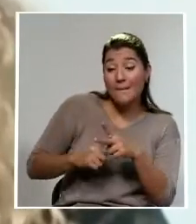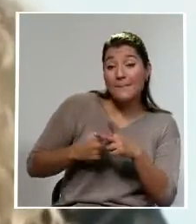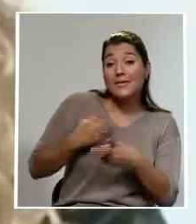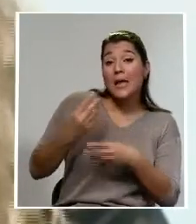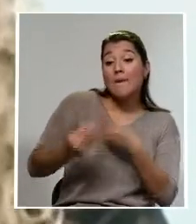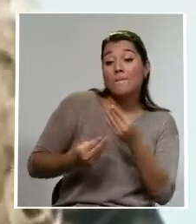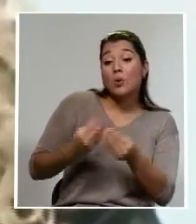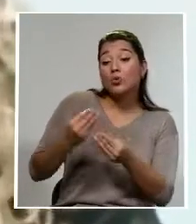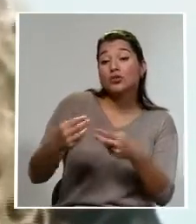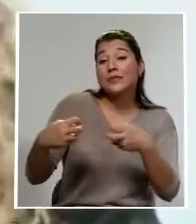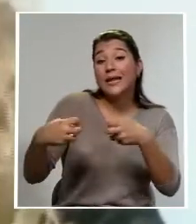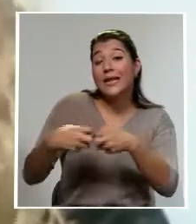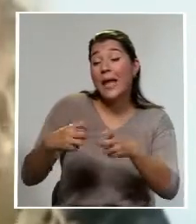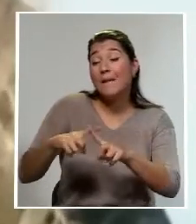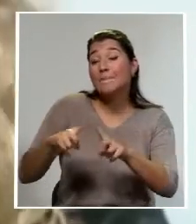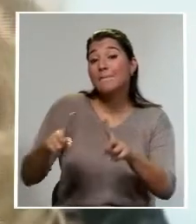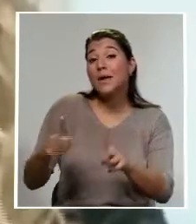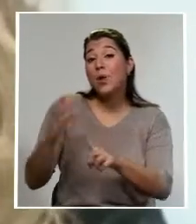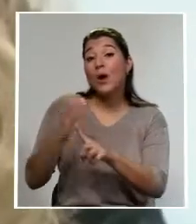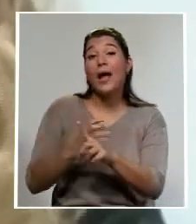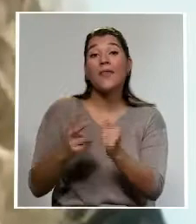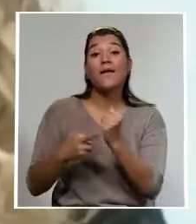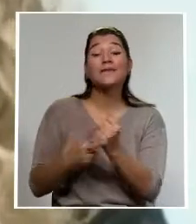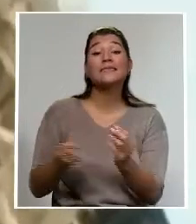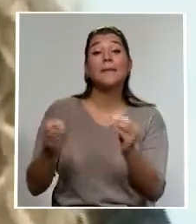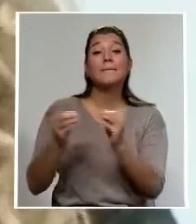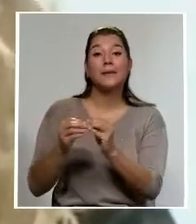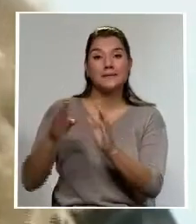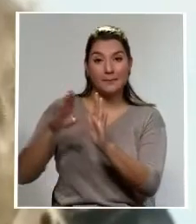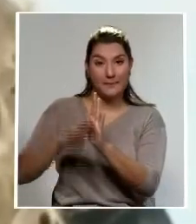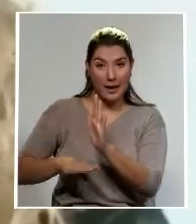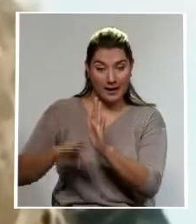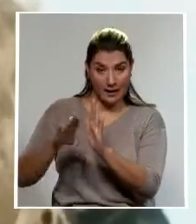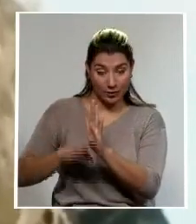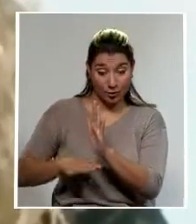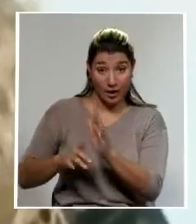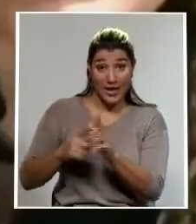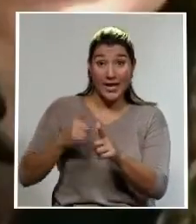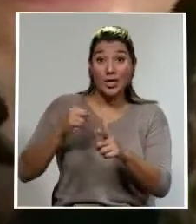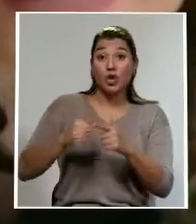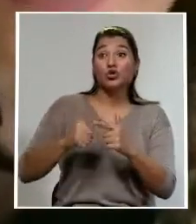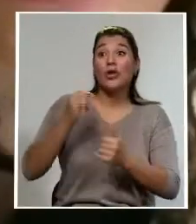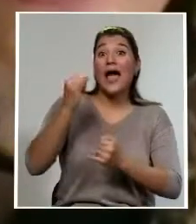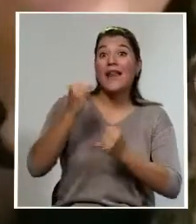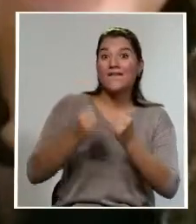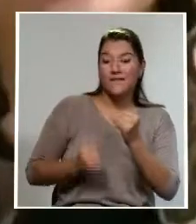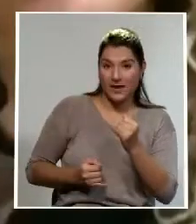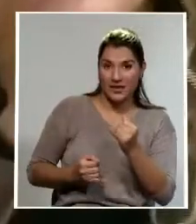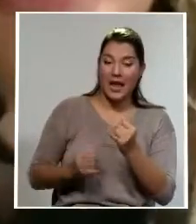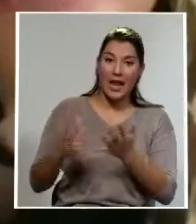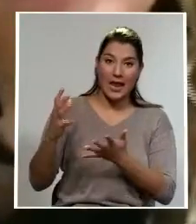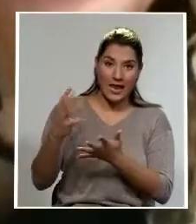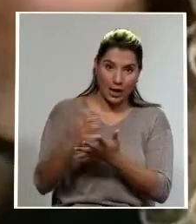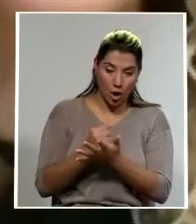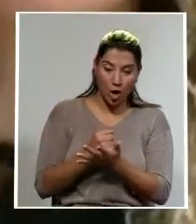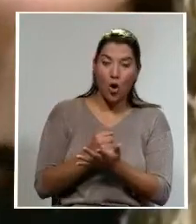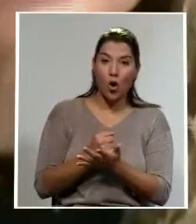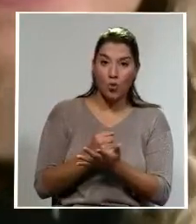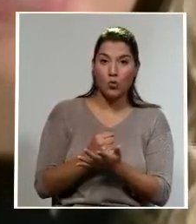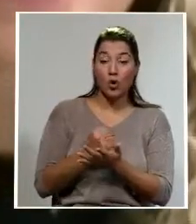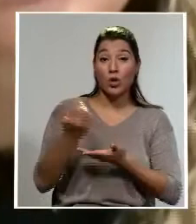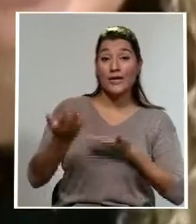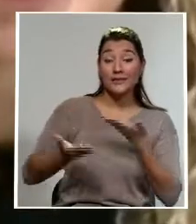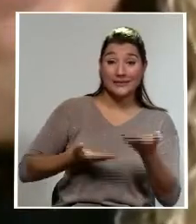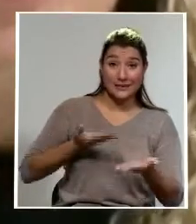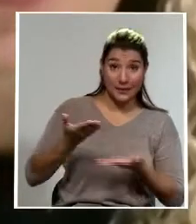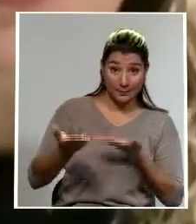más bajos. Y esto evidentemente al final en la facturación del cliente o el abonado, ya sea